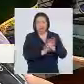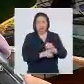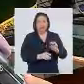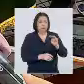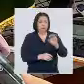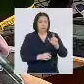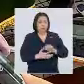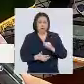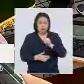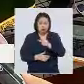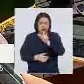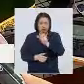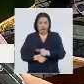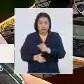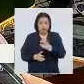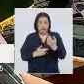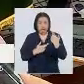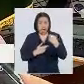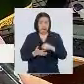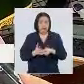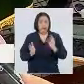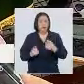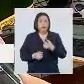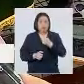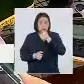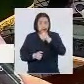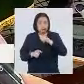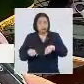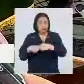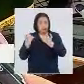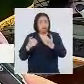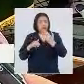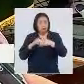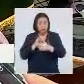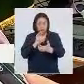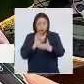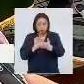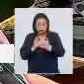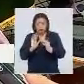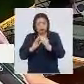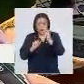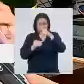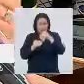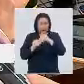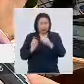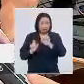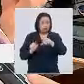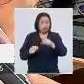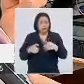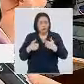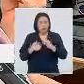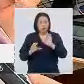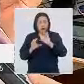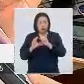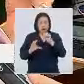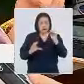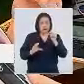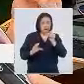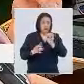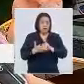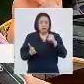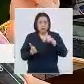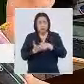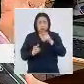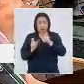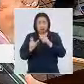Se encargaba, reitero, de romper las claves para poder acceder a los aplicativos bancarios, para poder vaciar las cuentas,